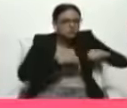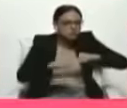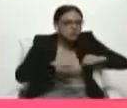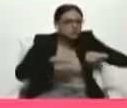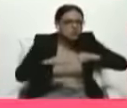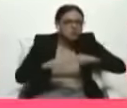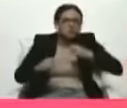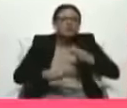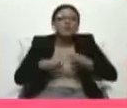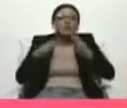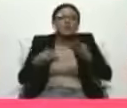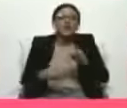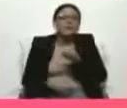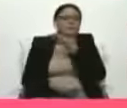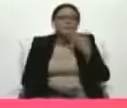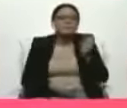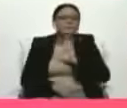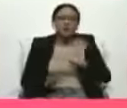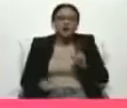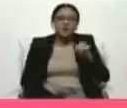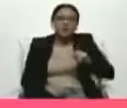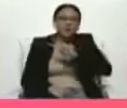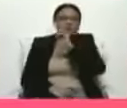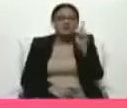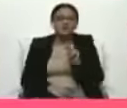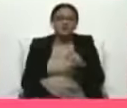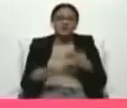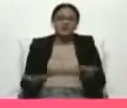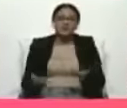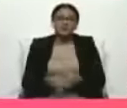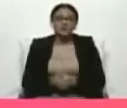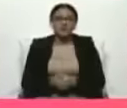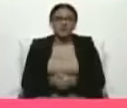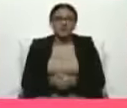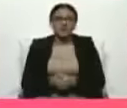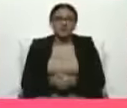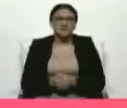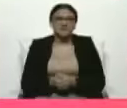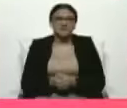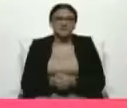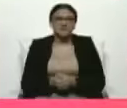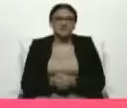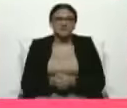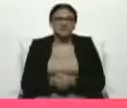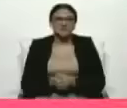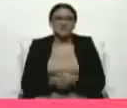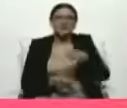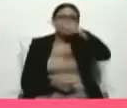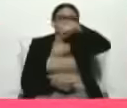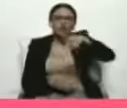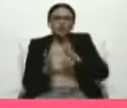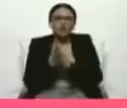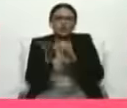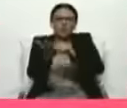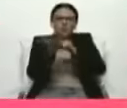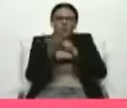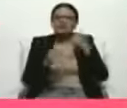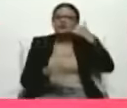para ver. Pues yo no veo nada, yo soy cegatón. Sáquenlo. Todos los que tengan teléfono, por